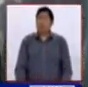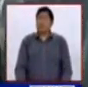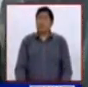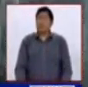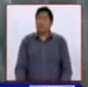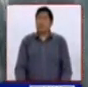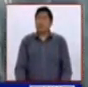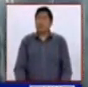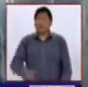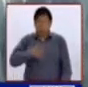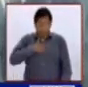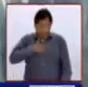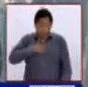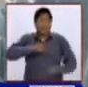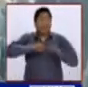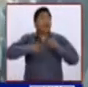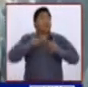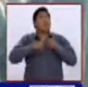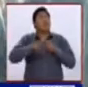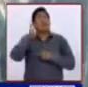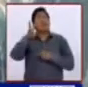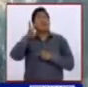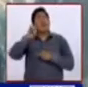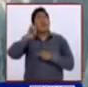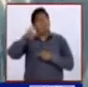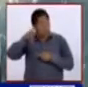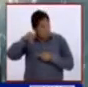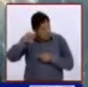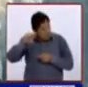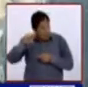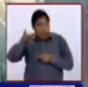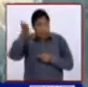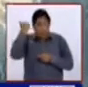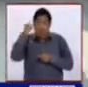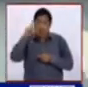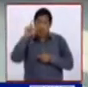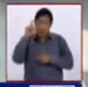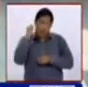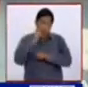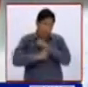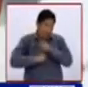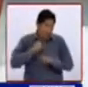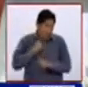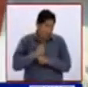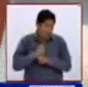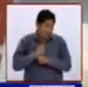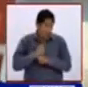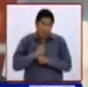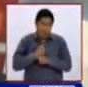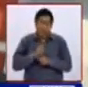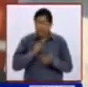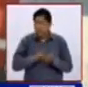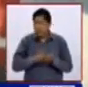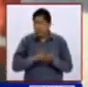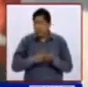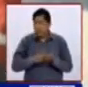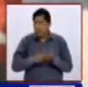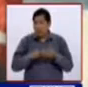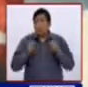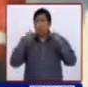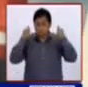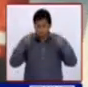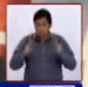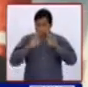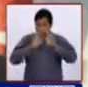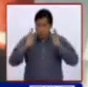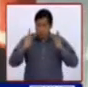Gracias. Soy amigo de Wilma hace más de 20 años. Probando estos volantes,